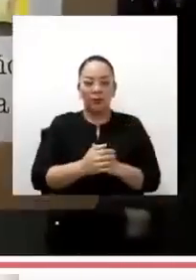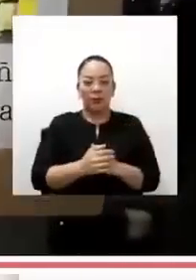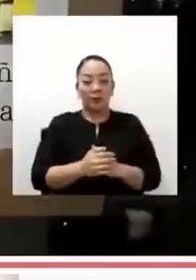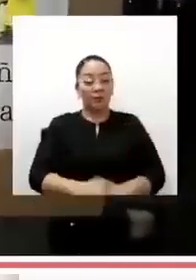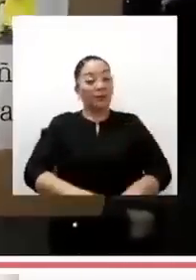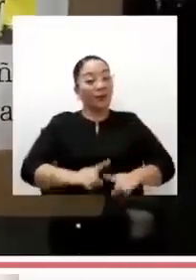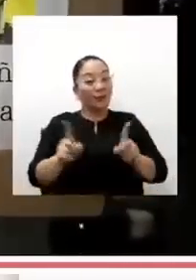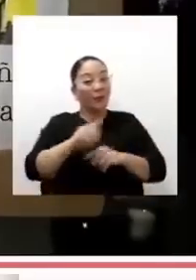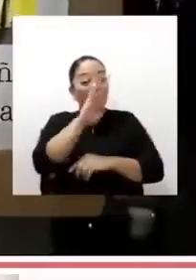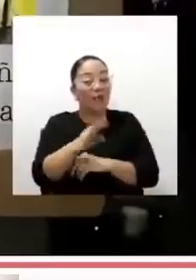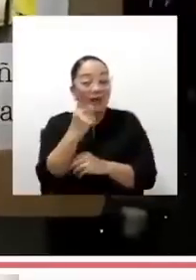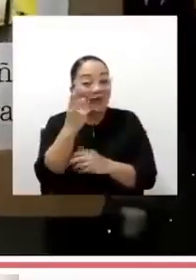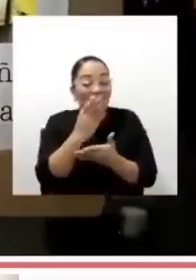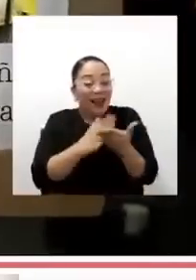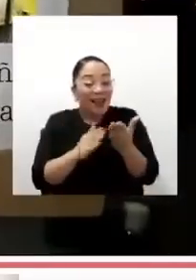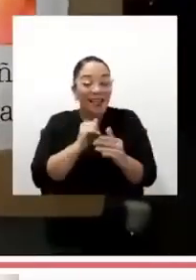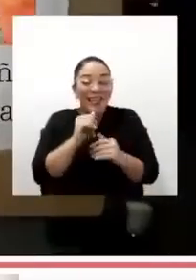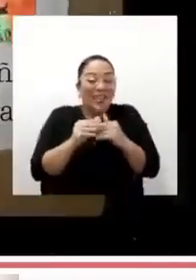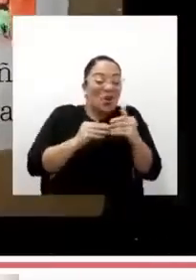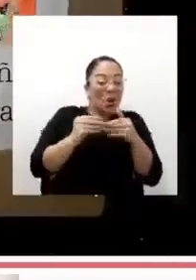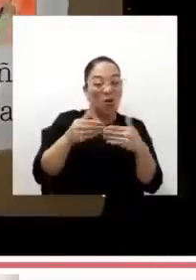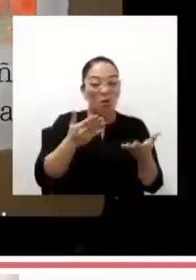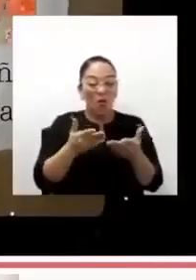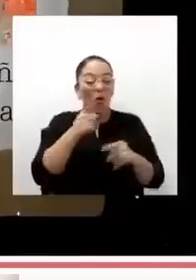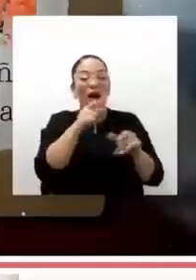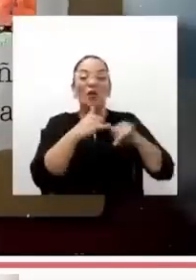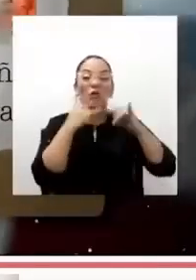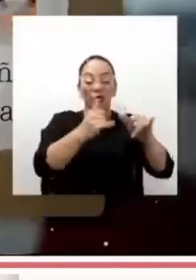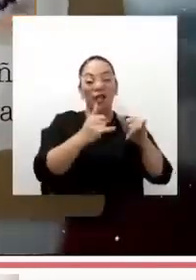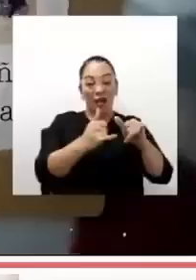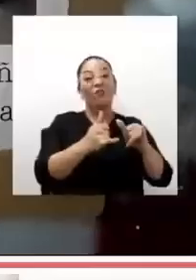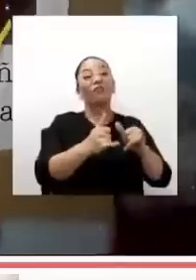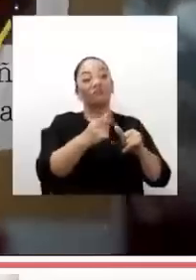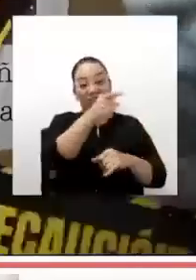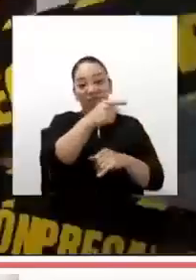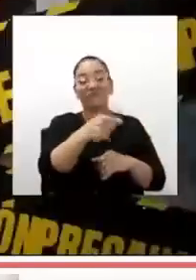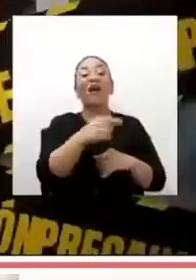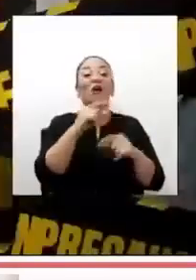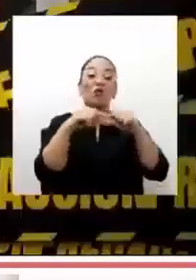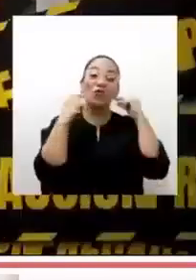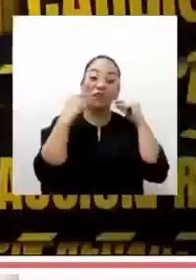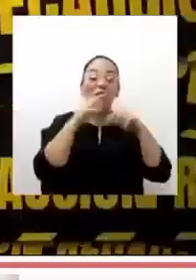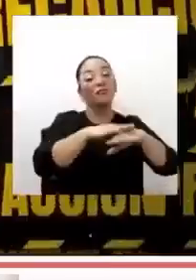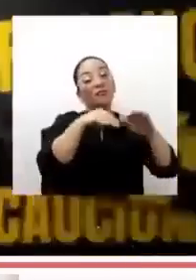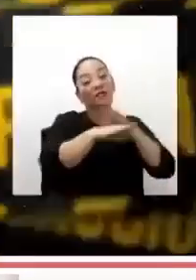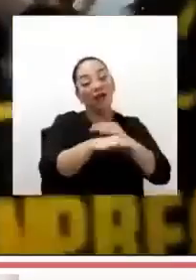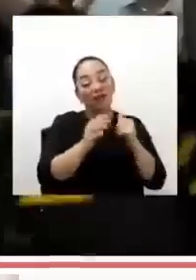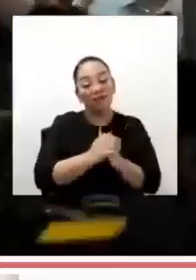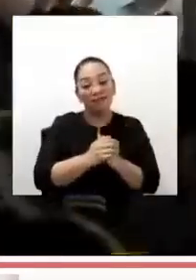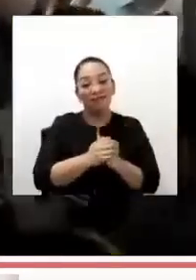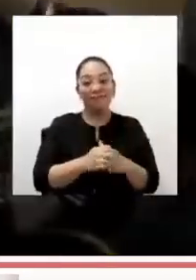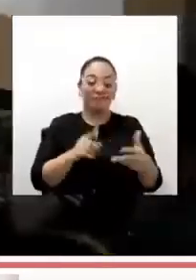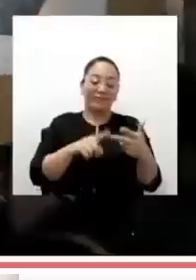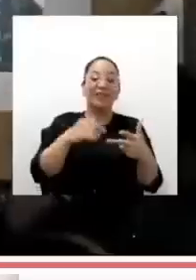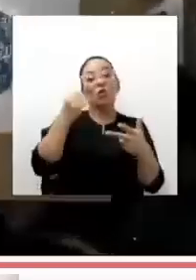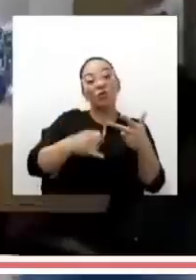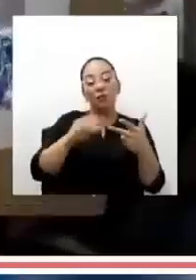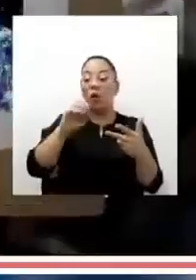como nunca falta alguien incómodo, acusaron penalmente a don Rodrigo por dejarlos entrar. Y cerramos con una de